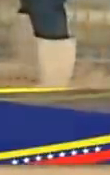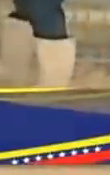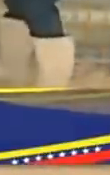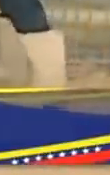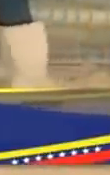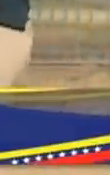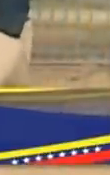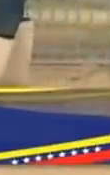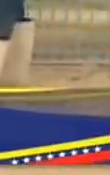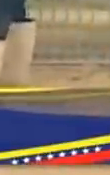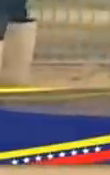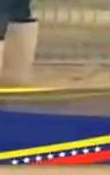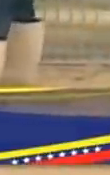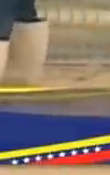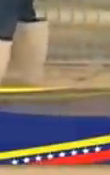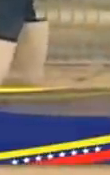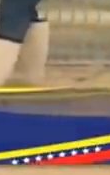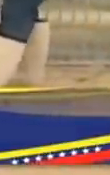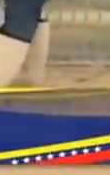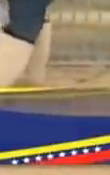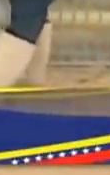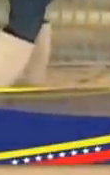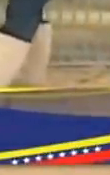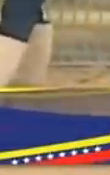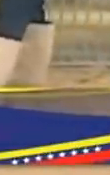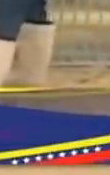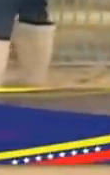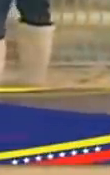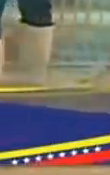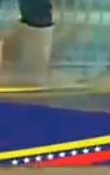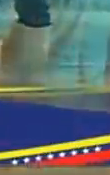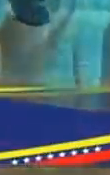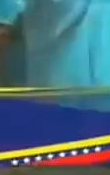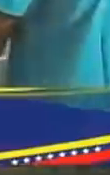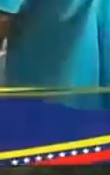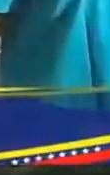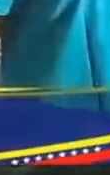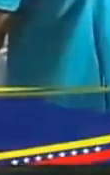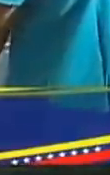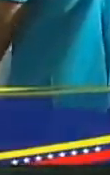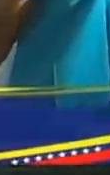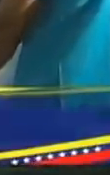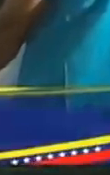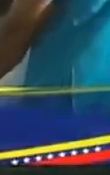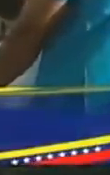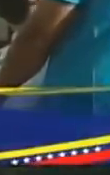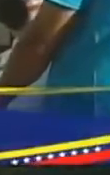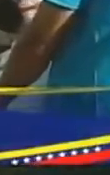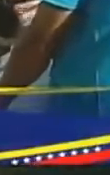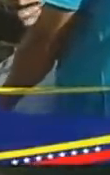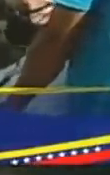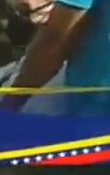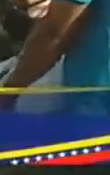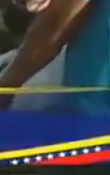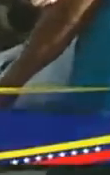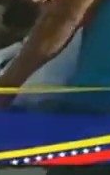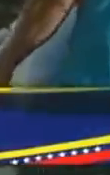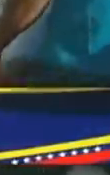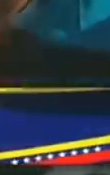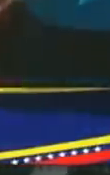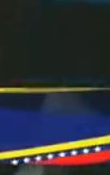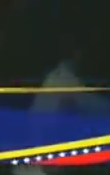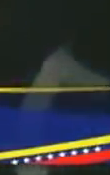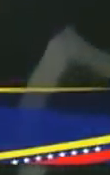presidente. Todo el proceso industrial. Saludos, pues, que los productores. Muchachos, ¿cómo están ustedes? Ah, ¿qué me tienes aquí? ¡Qué belleza,